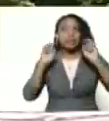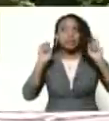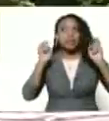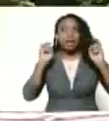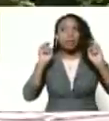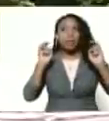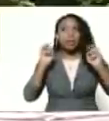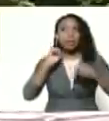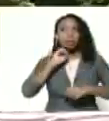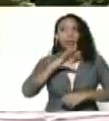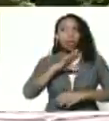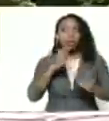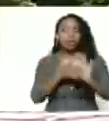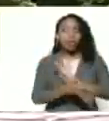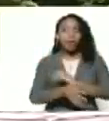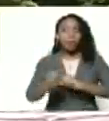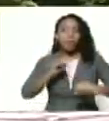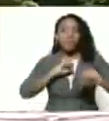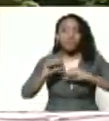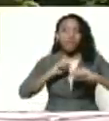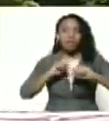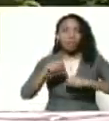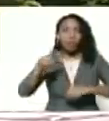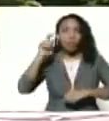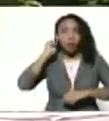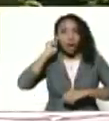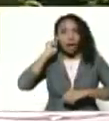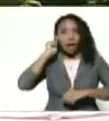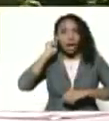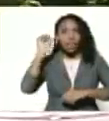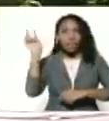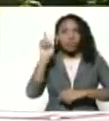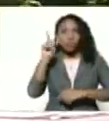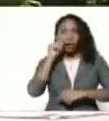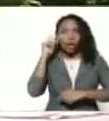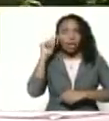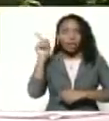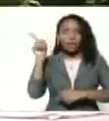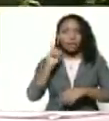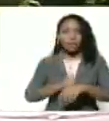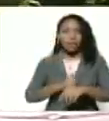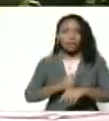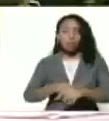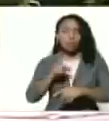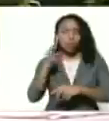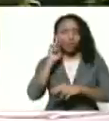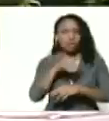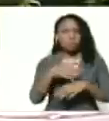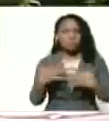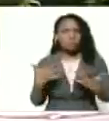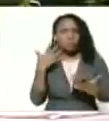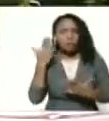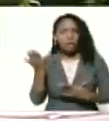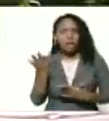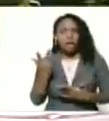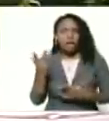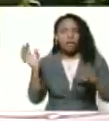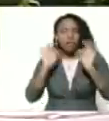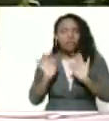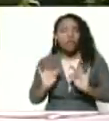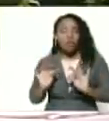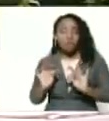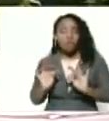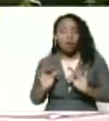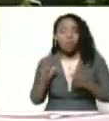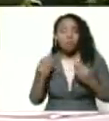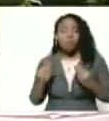reivindicaciones históricas del movimiento de mujeres venezolanas en esa época. Y eso tiene que ver de manera muy, pero